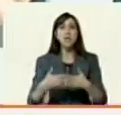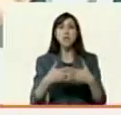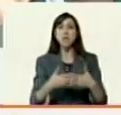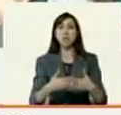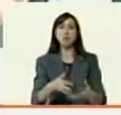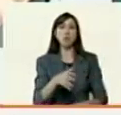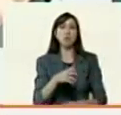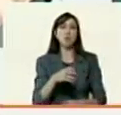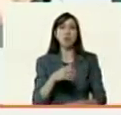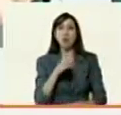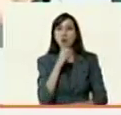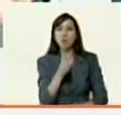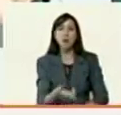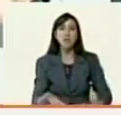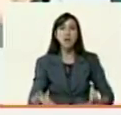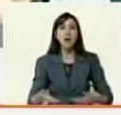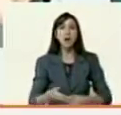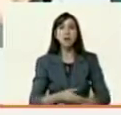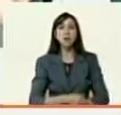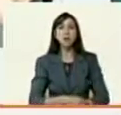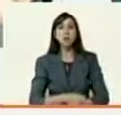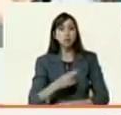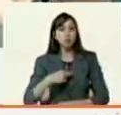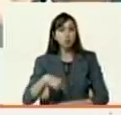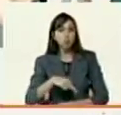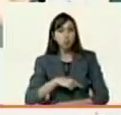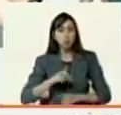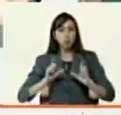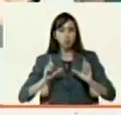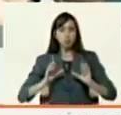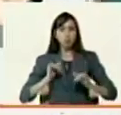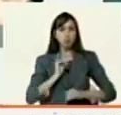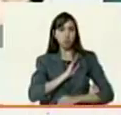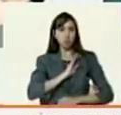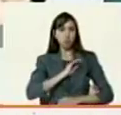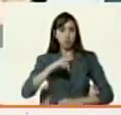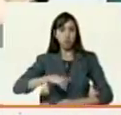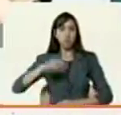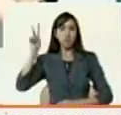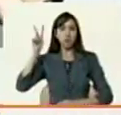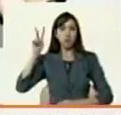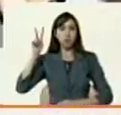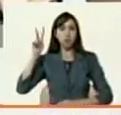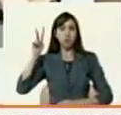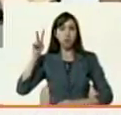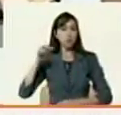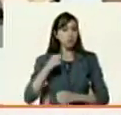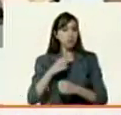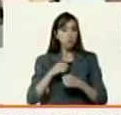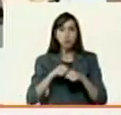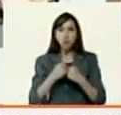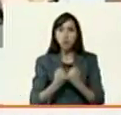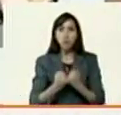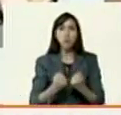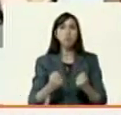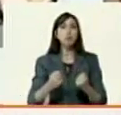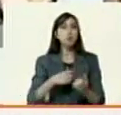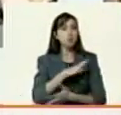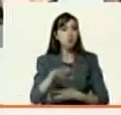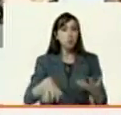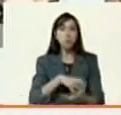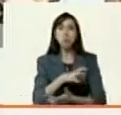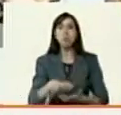maldad. Nosotros aquí, con nuestros medios, con nuestro pueblo, estamos rompiendo, y con esta campaña de No More Trump estamos